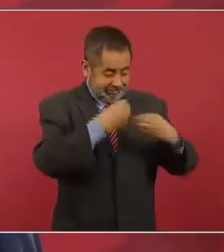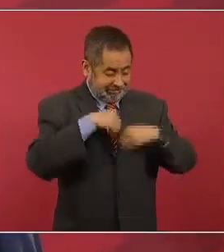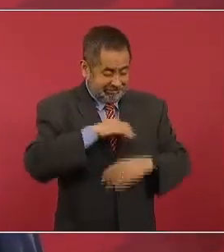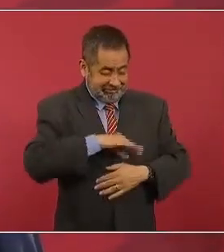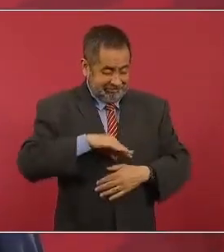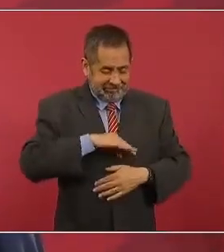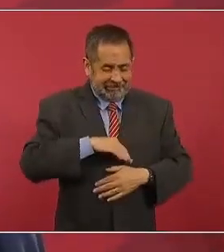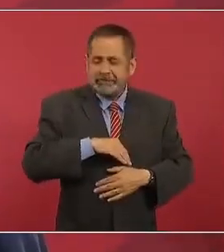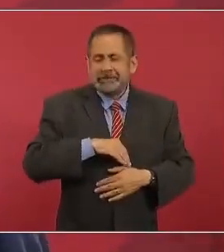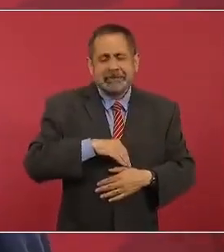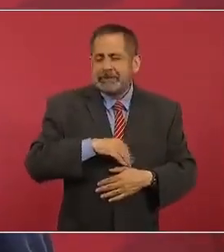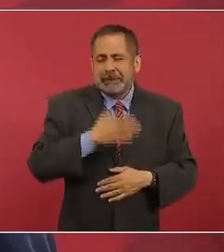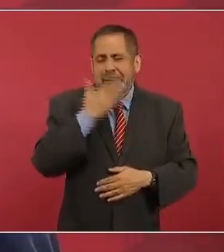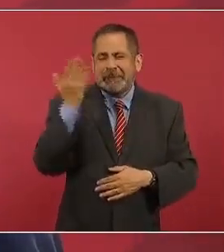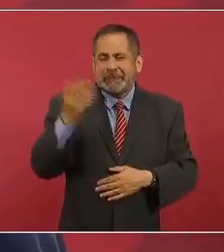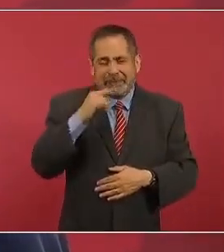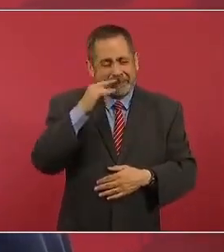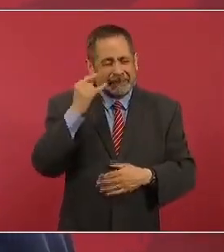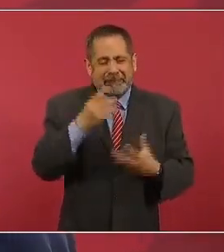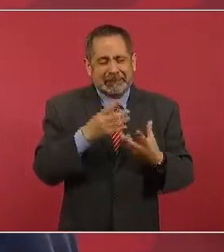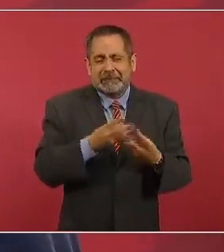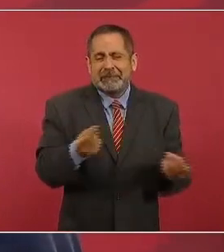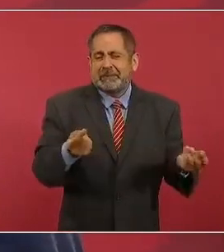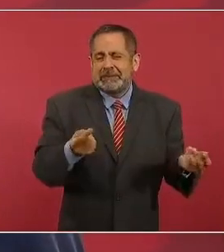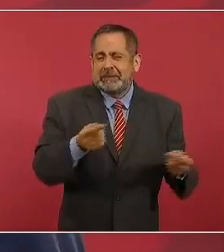con el uso de las drogas,